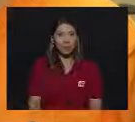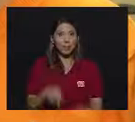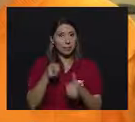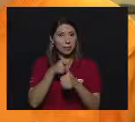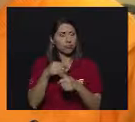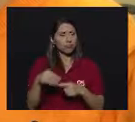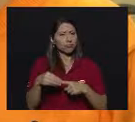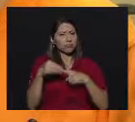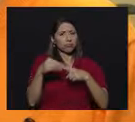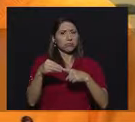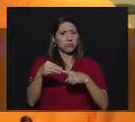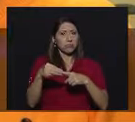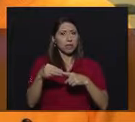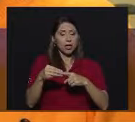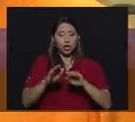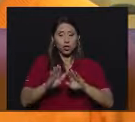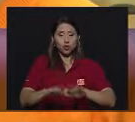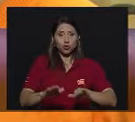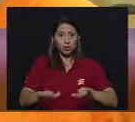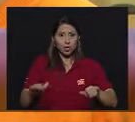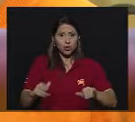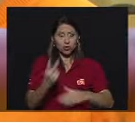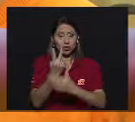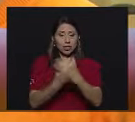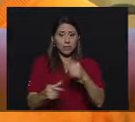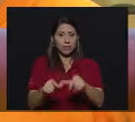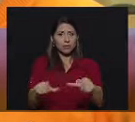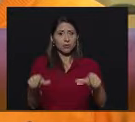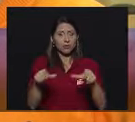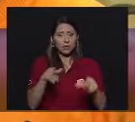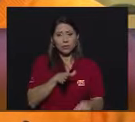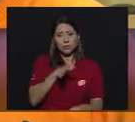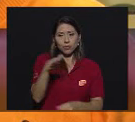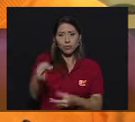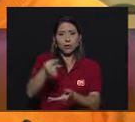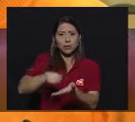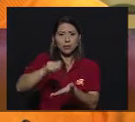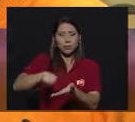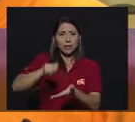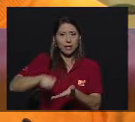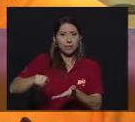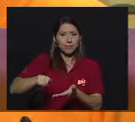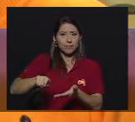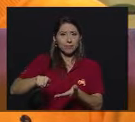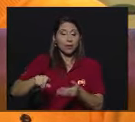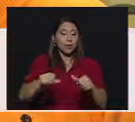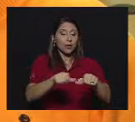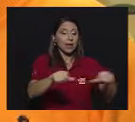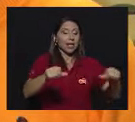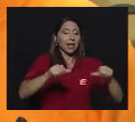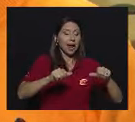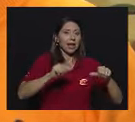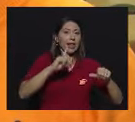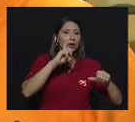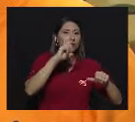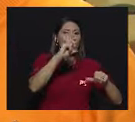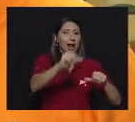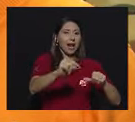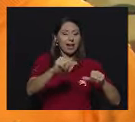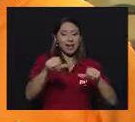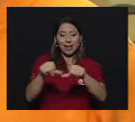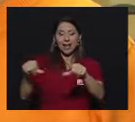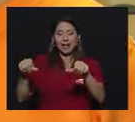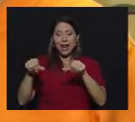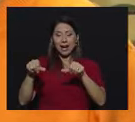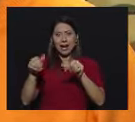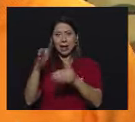Primero, es fundamental que los niños de ambas zonas asistan a la escuela primaria, porque tanto en el área rural como en el área